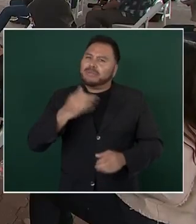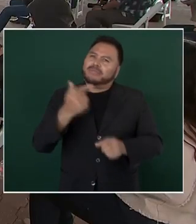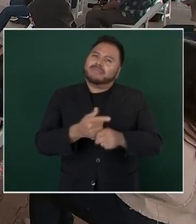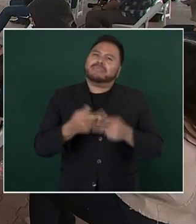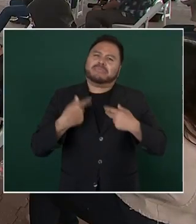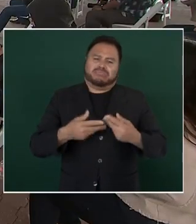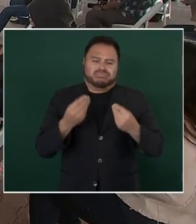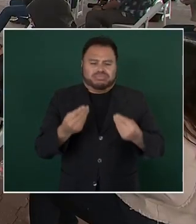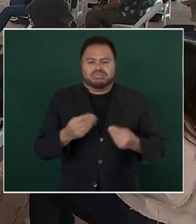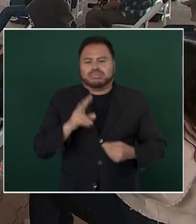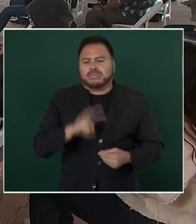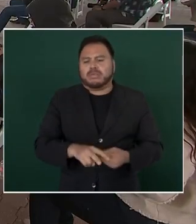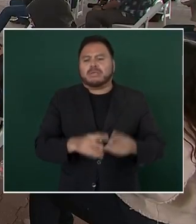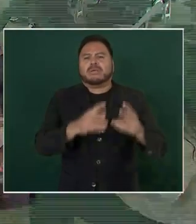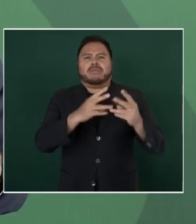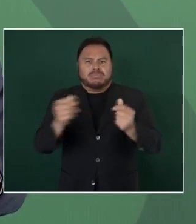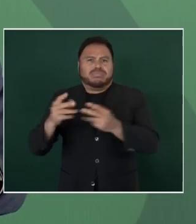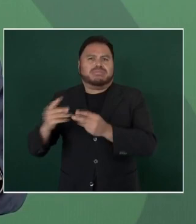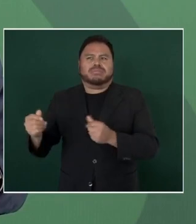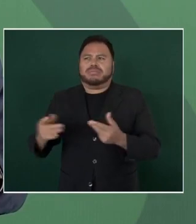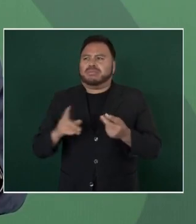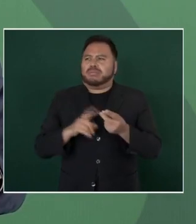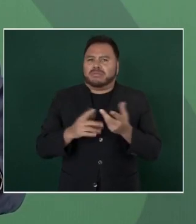ya desaparecidos,